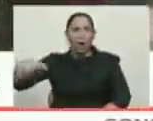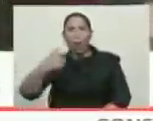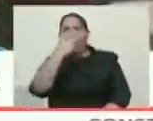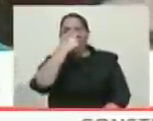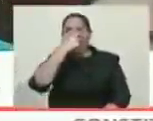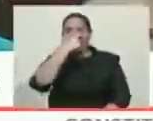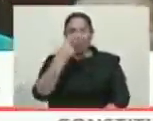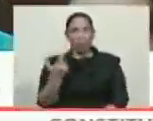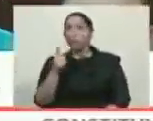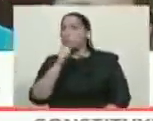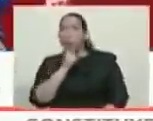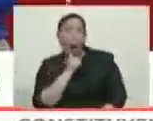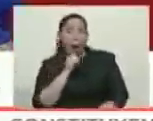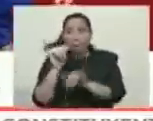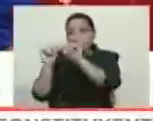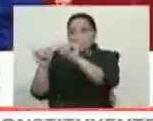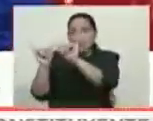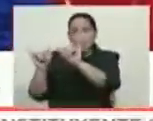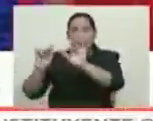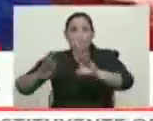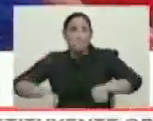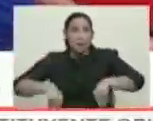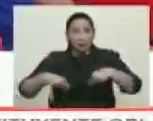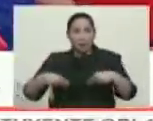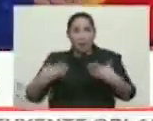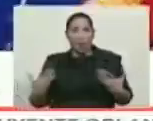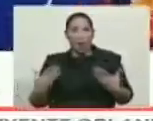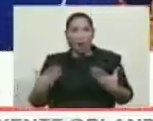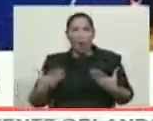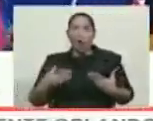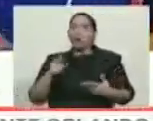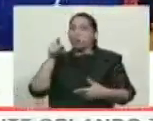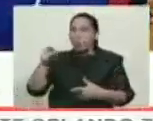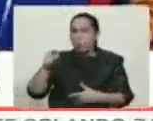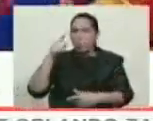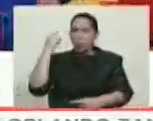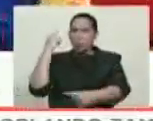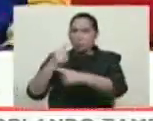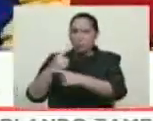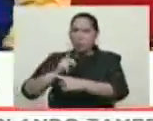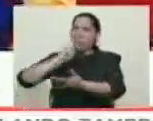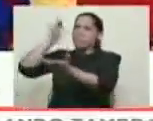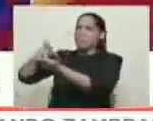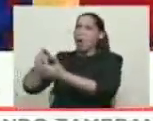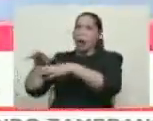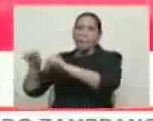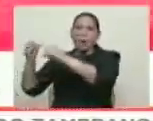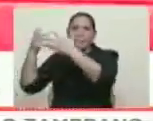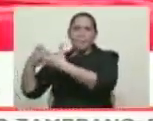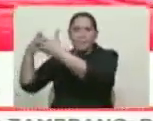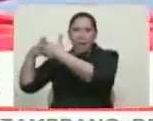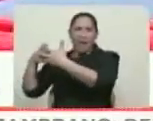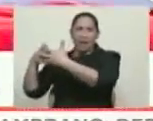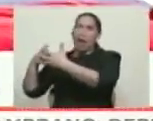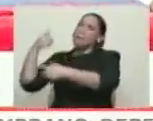tienes pantalones propios, tuviste que ir al imperio a buscar que te prestaran uno.